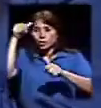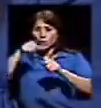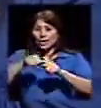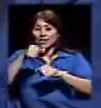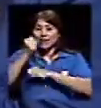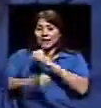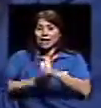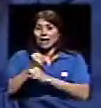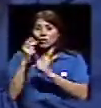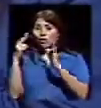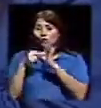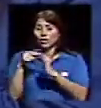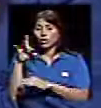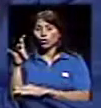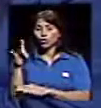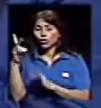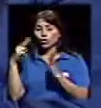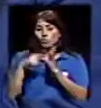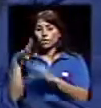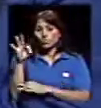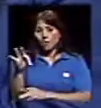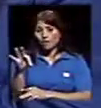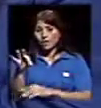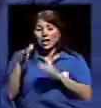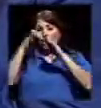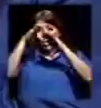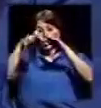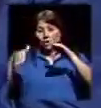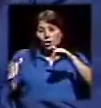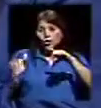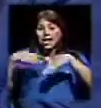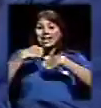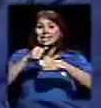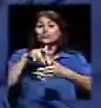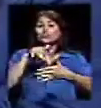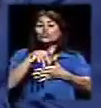la Contraloría hizo estudios, uh-huh, que revelaron